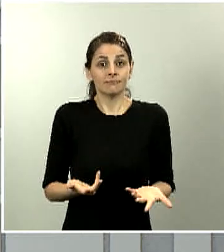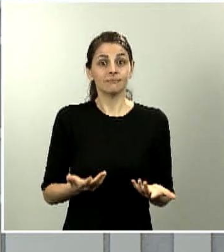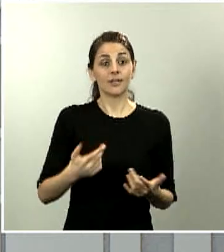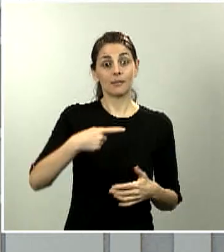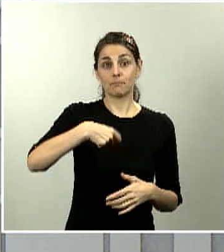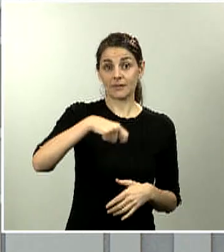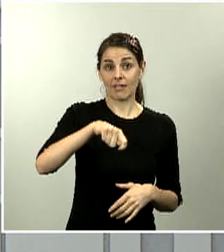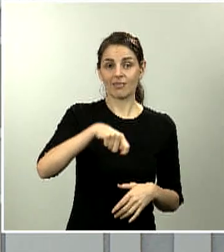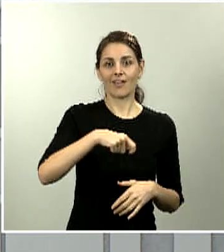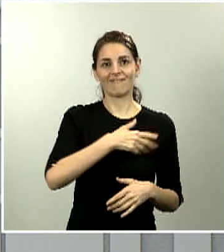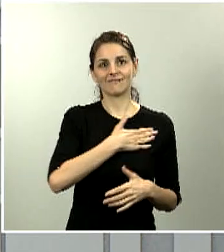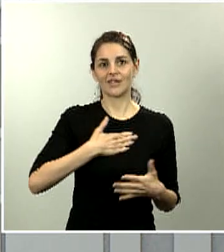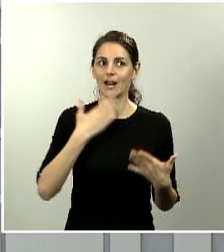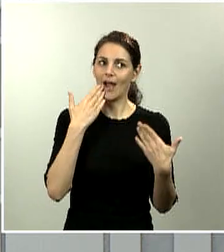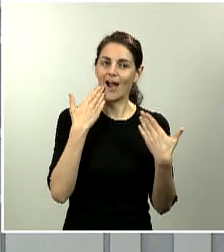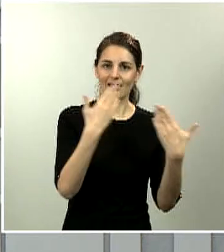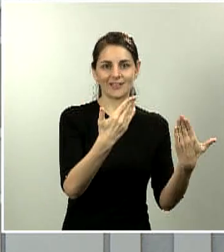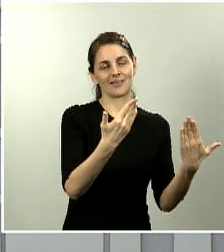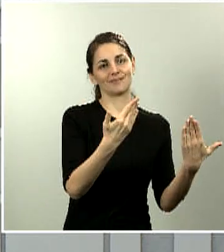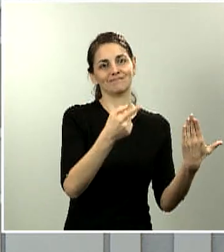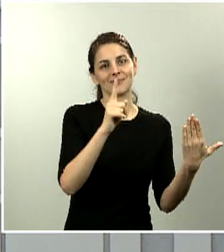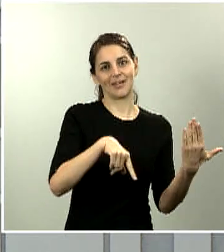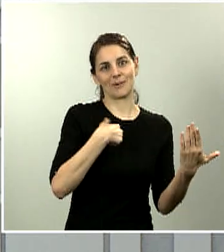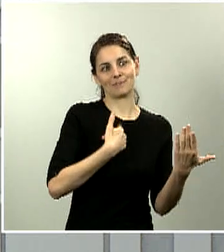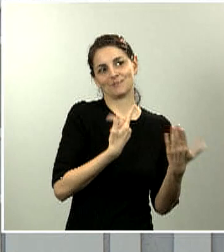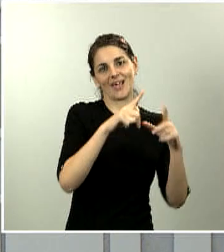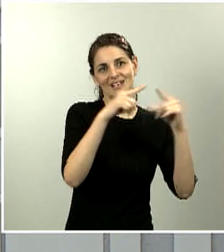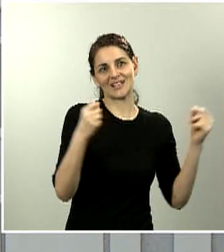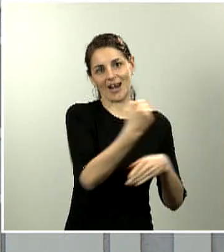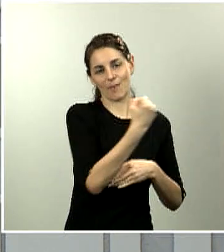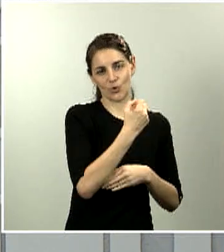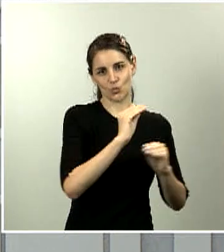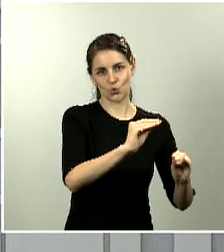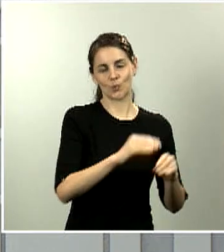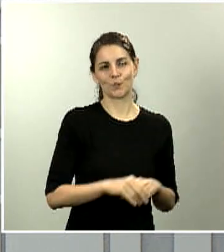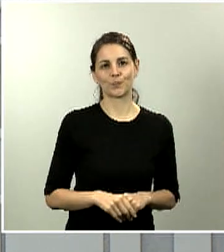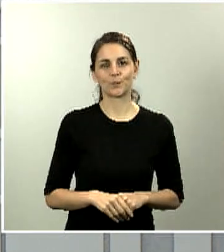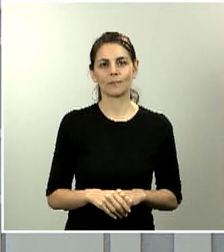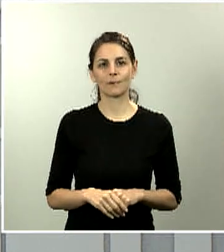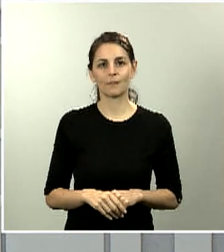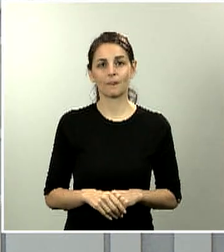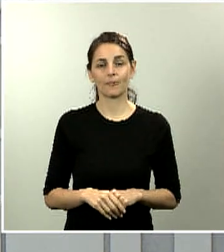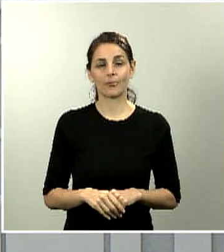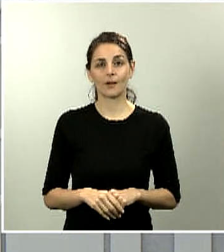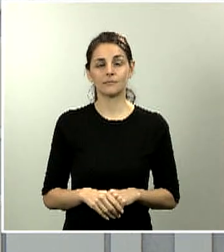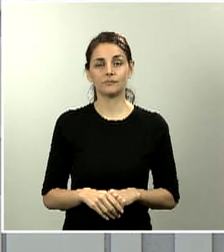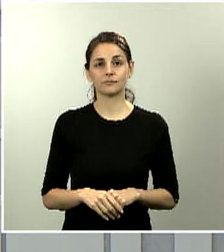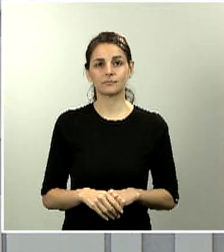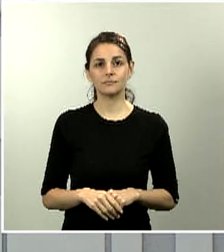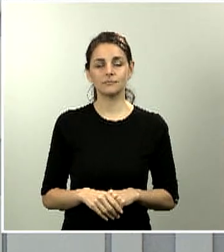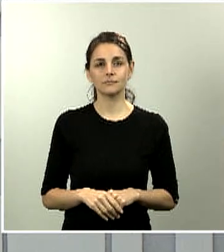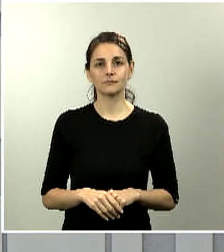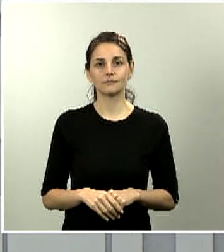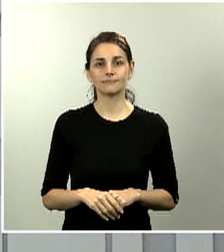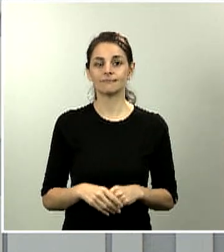quiere agradecer esa disposición. Esta actitud, esta capacidad de poder contribuir